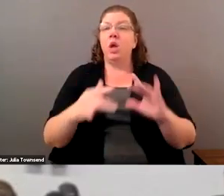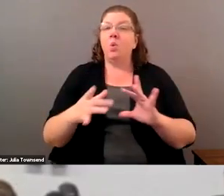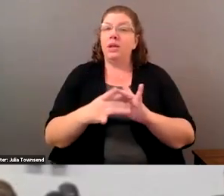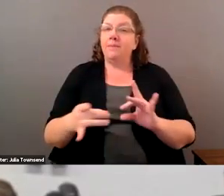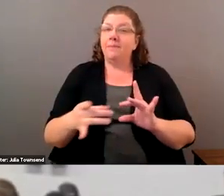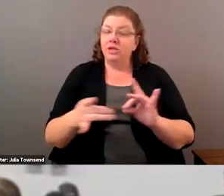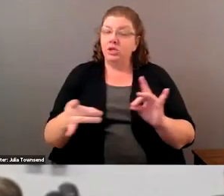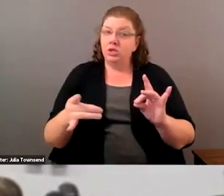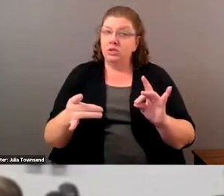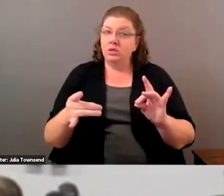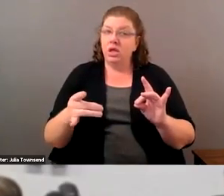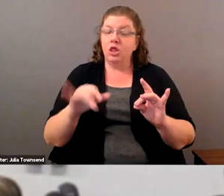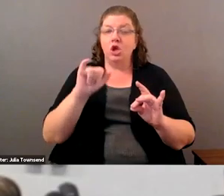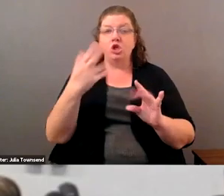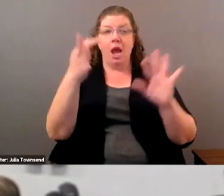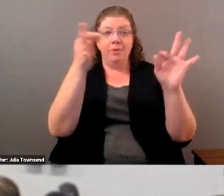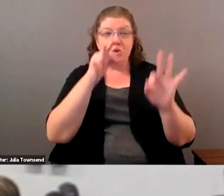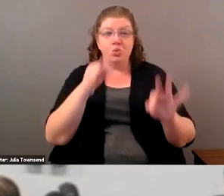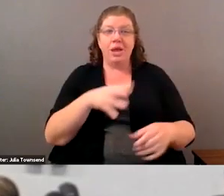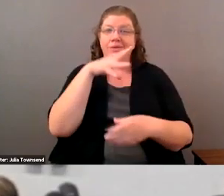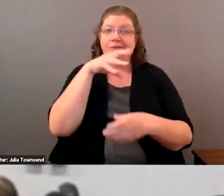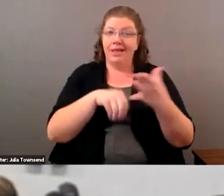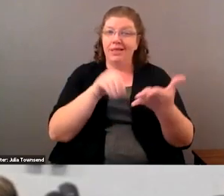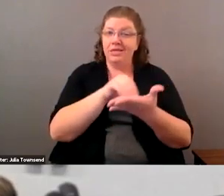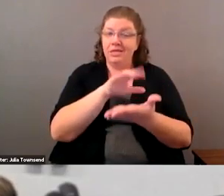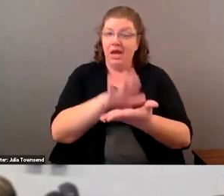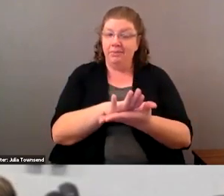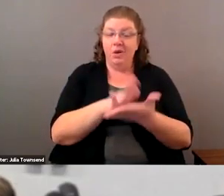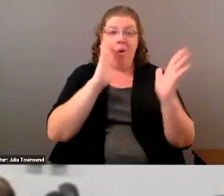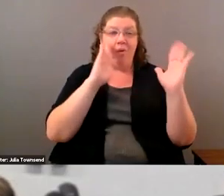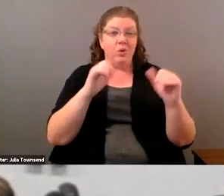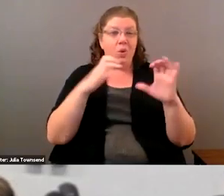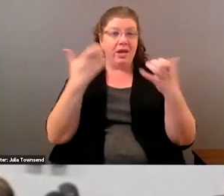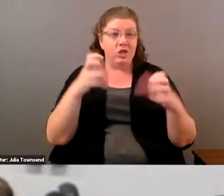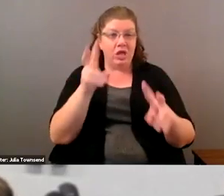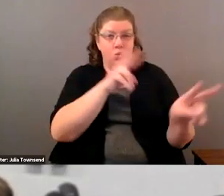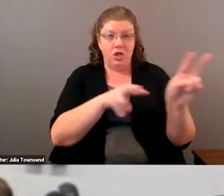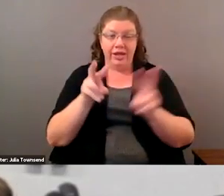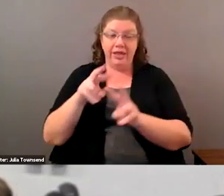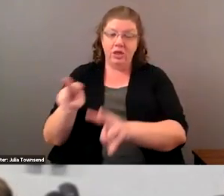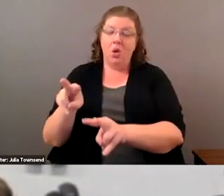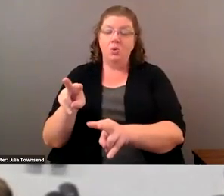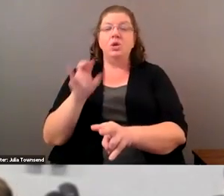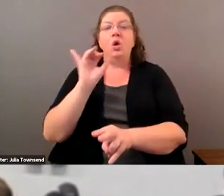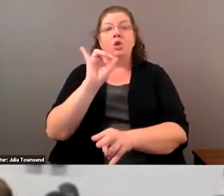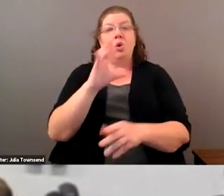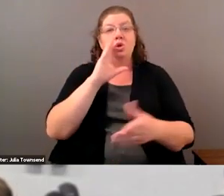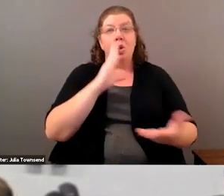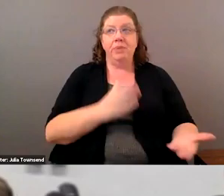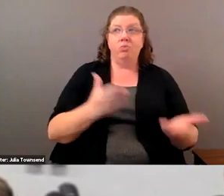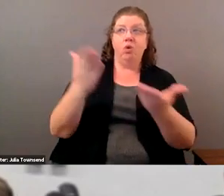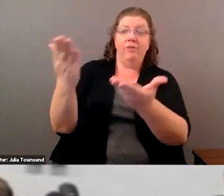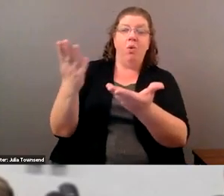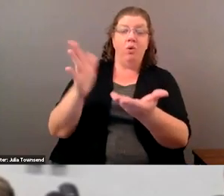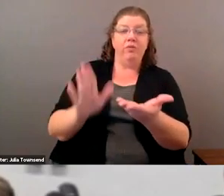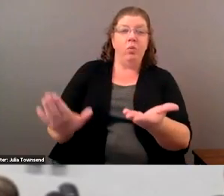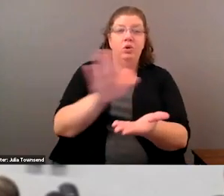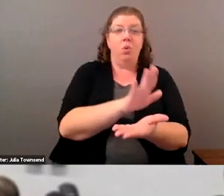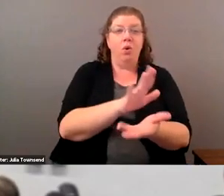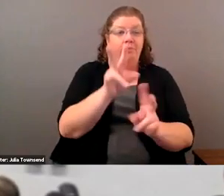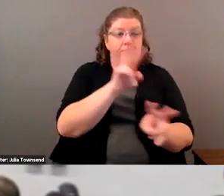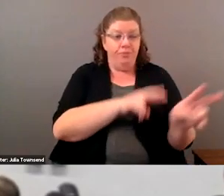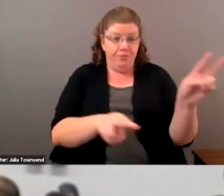a tener metas y objetivos y trabajar para cumplirlos y también quería mencionar que hay descripciones laborales integradas en este documento